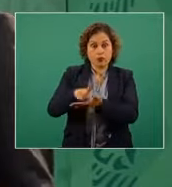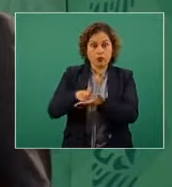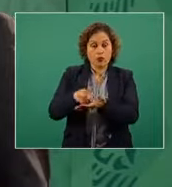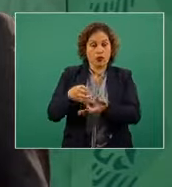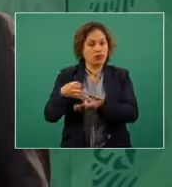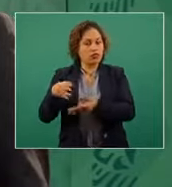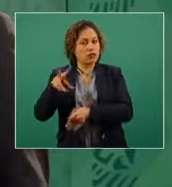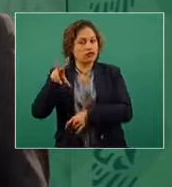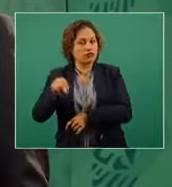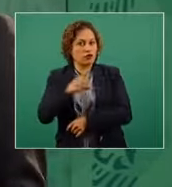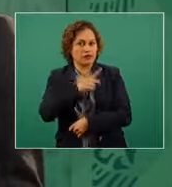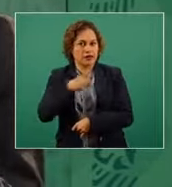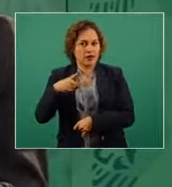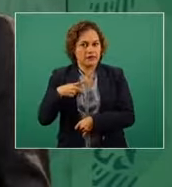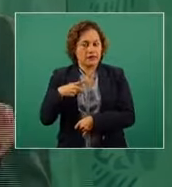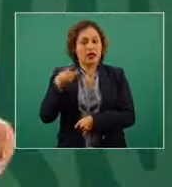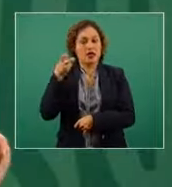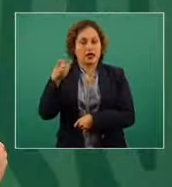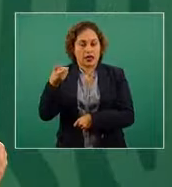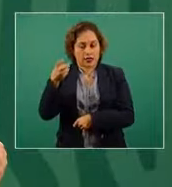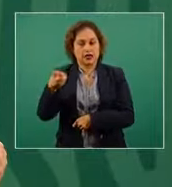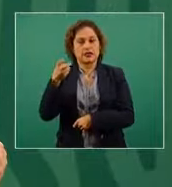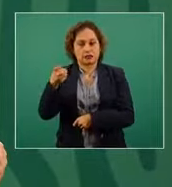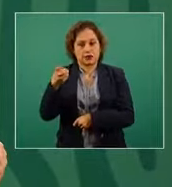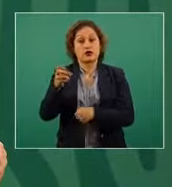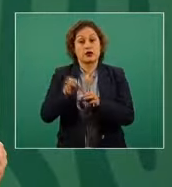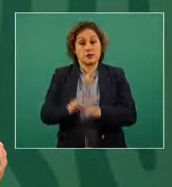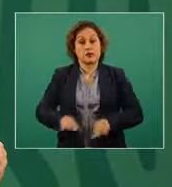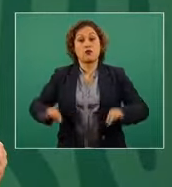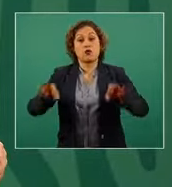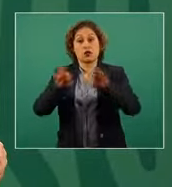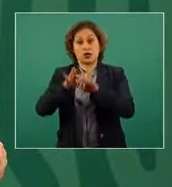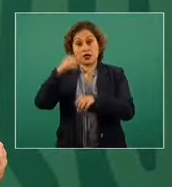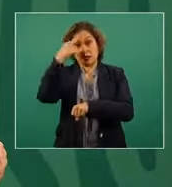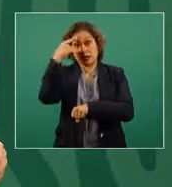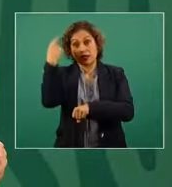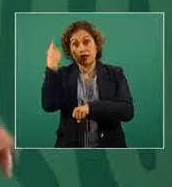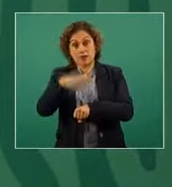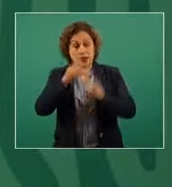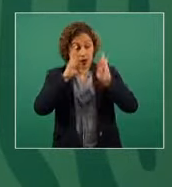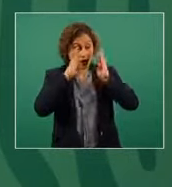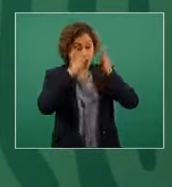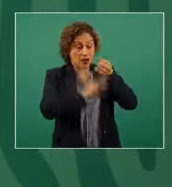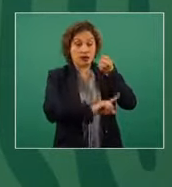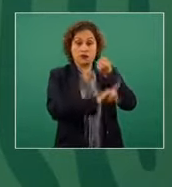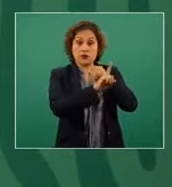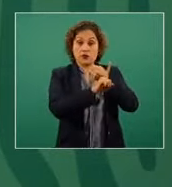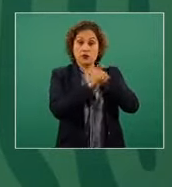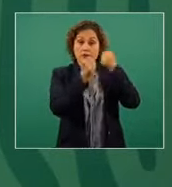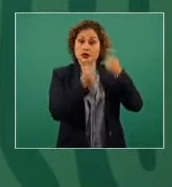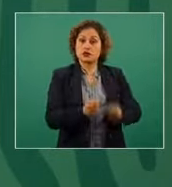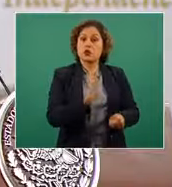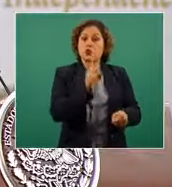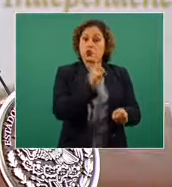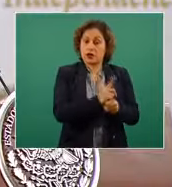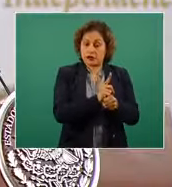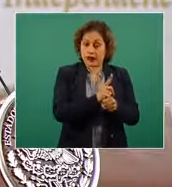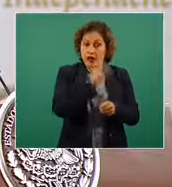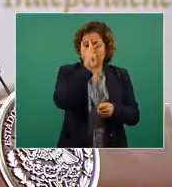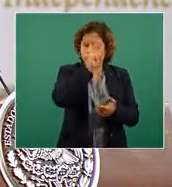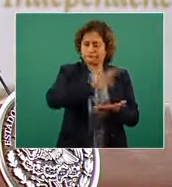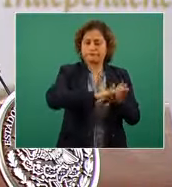enfrentar el problema de inseguridad y de violencia. Entonces, es